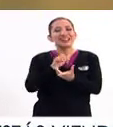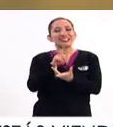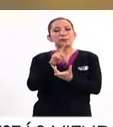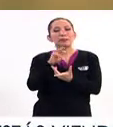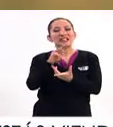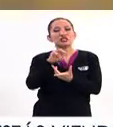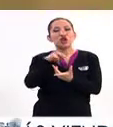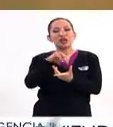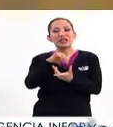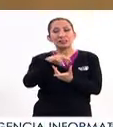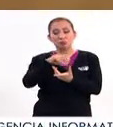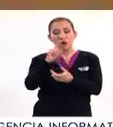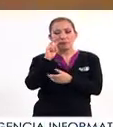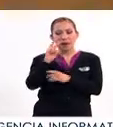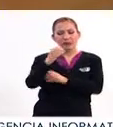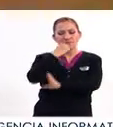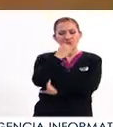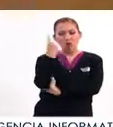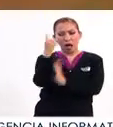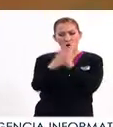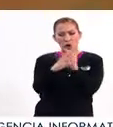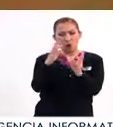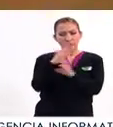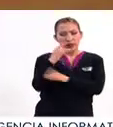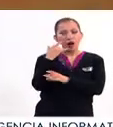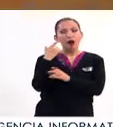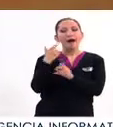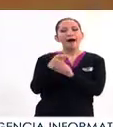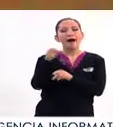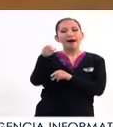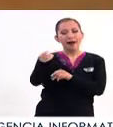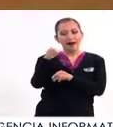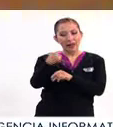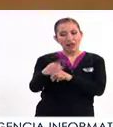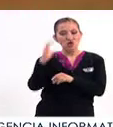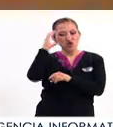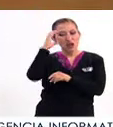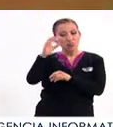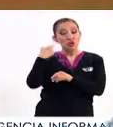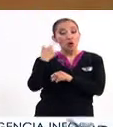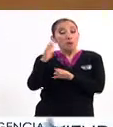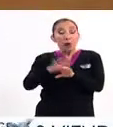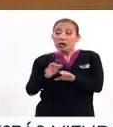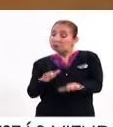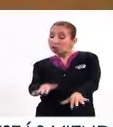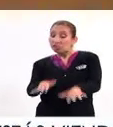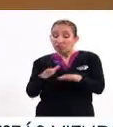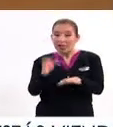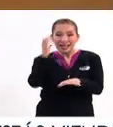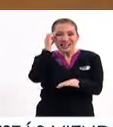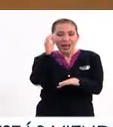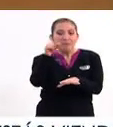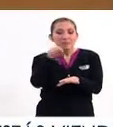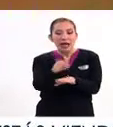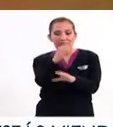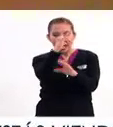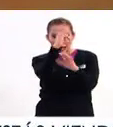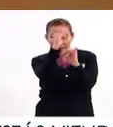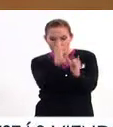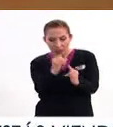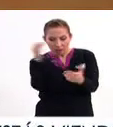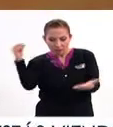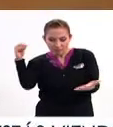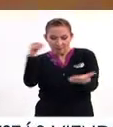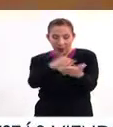es el crimen, es esta imagen. La pone hasta enfrente, no le importa la perspectiva, sabe sabe, tiene él conocimientos de perspectiva y de